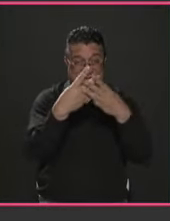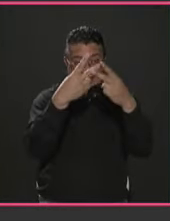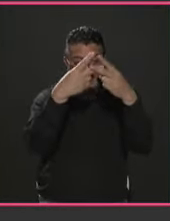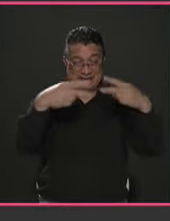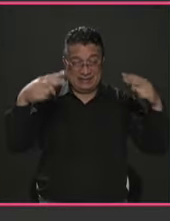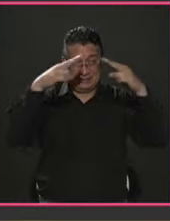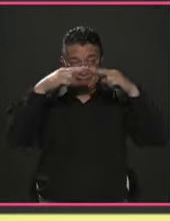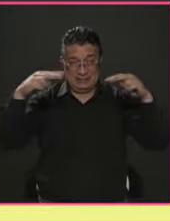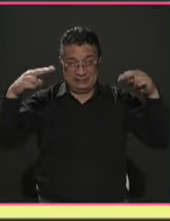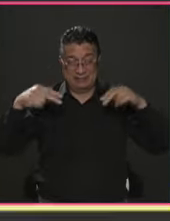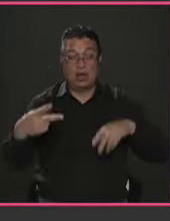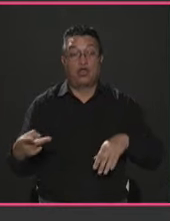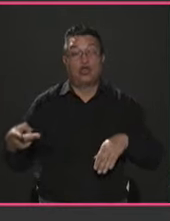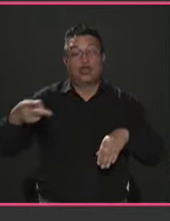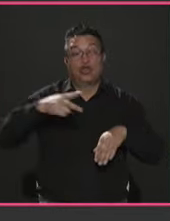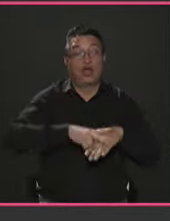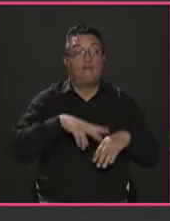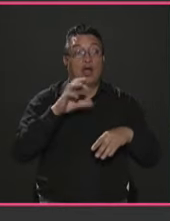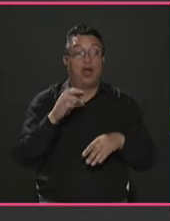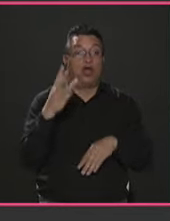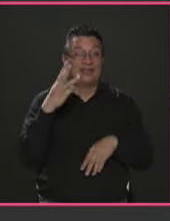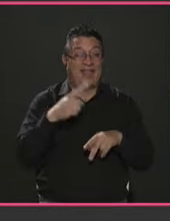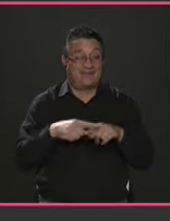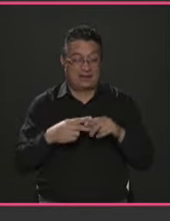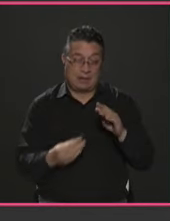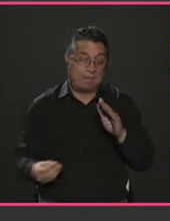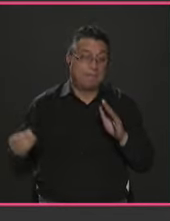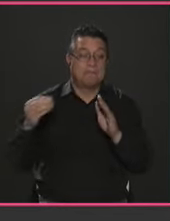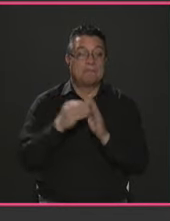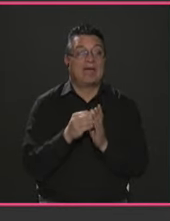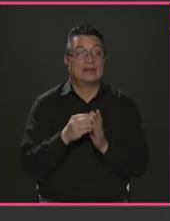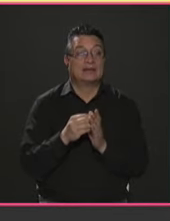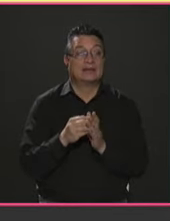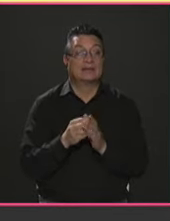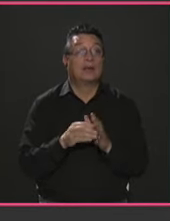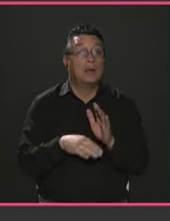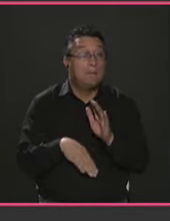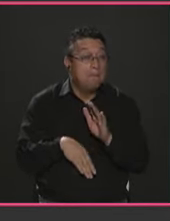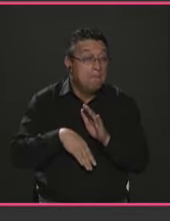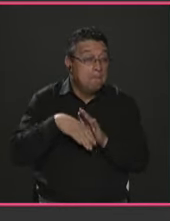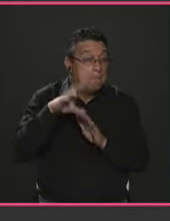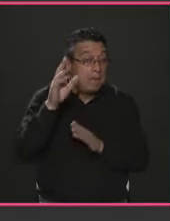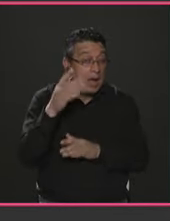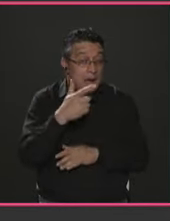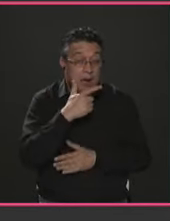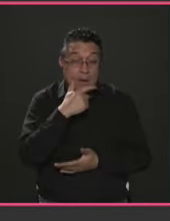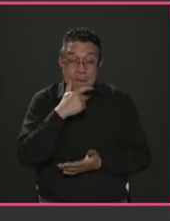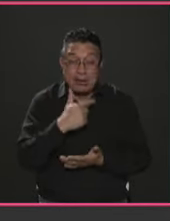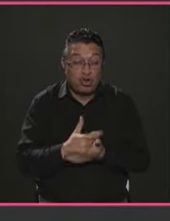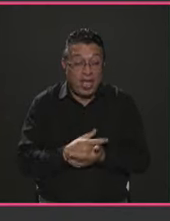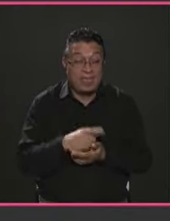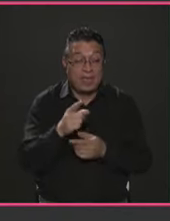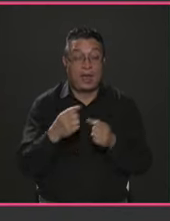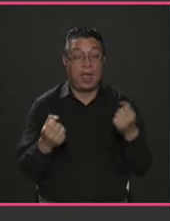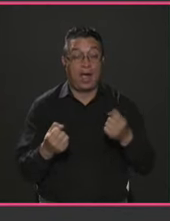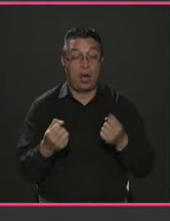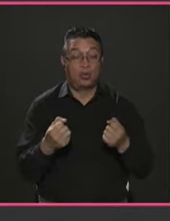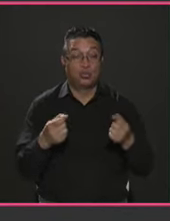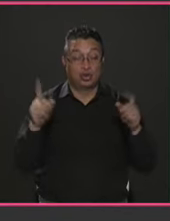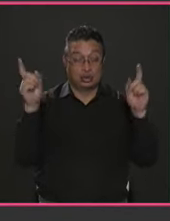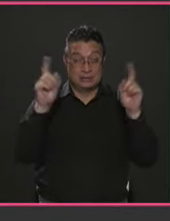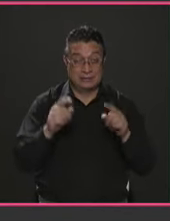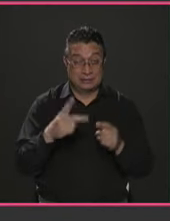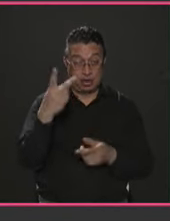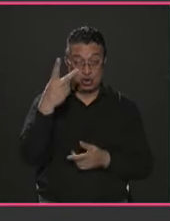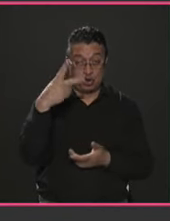doblarlas o vamos a tener tres veces más y lo más ante es que los vehículos eléctricos al